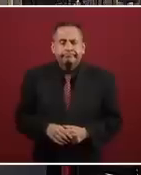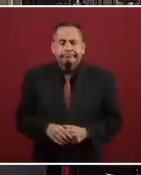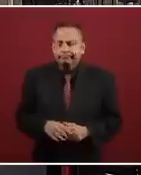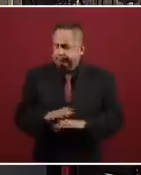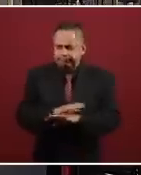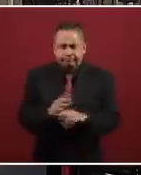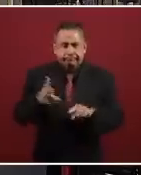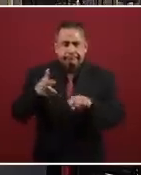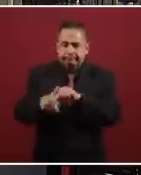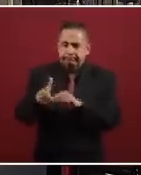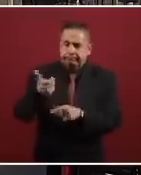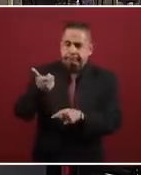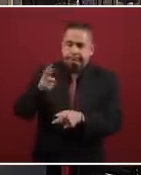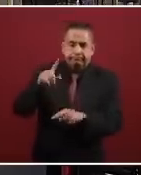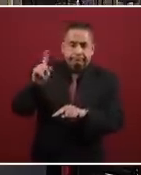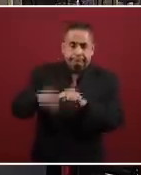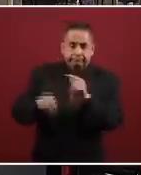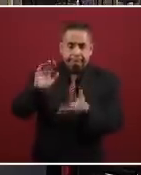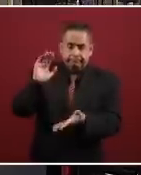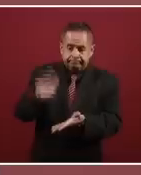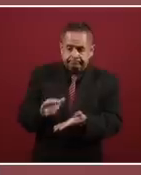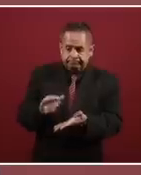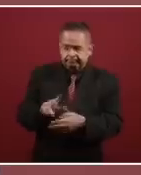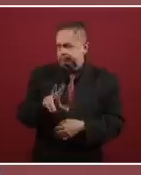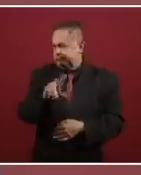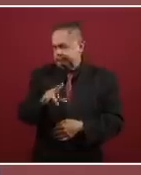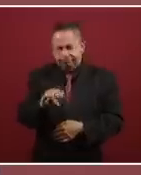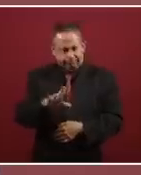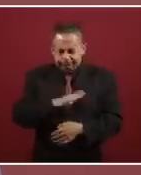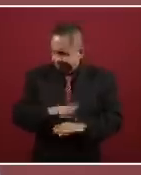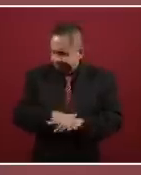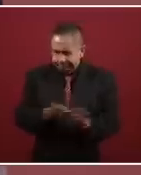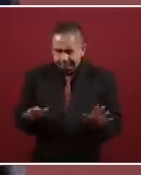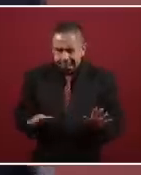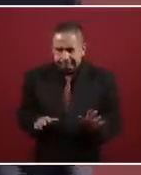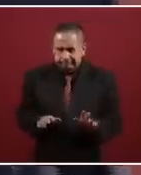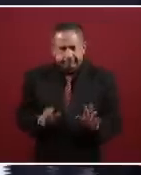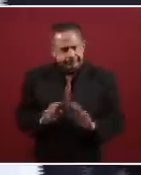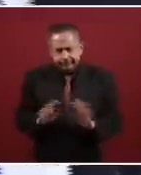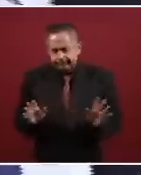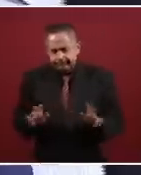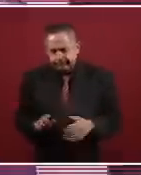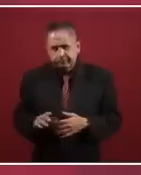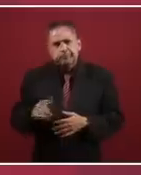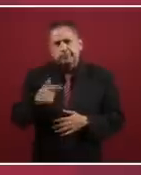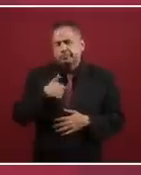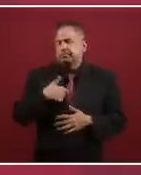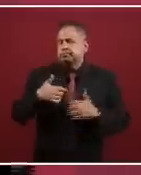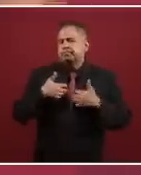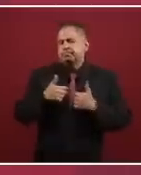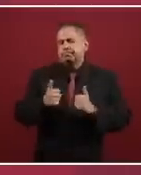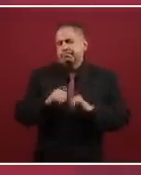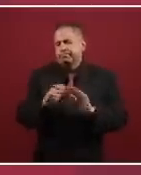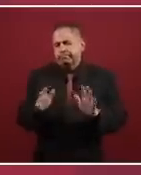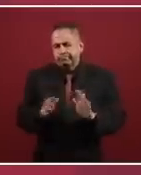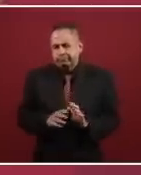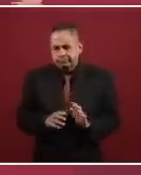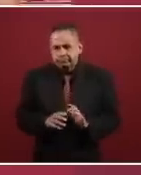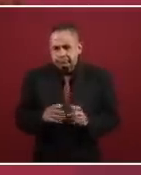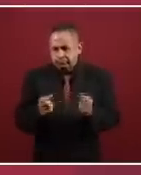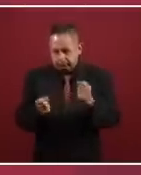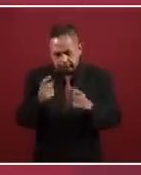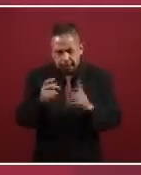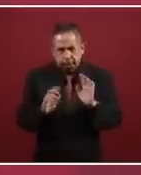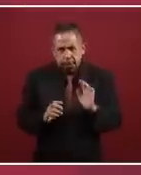va a haber reducción de salario. Yo entiendo que hay